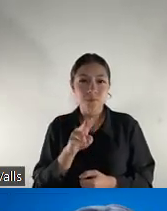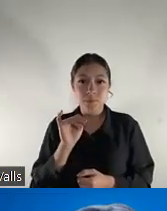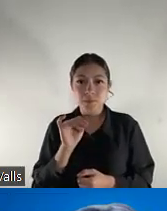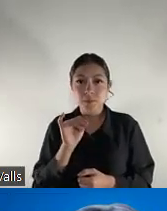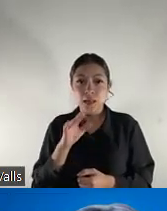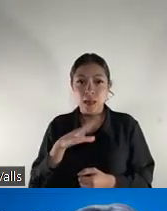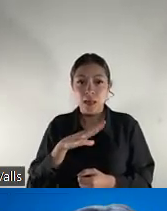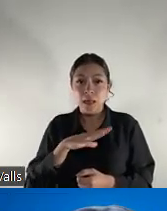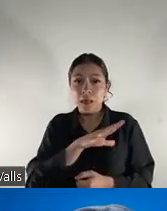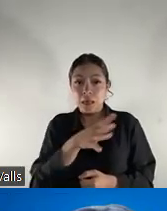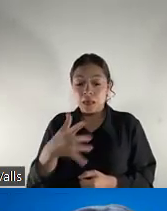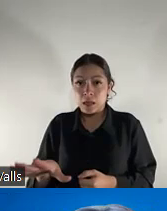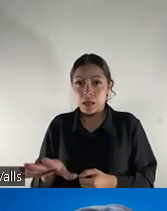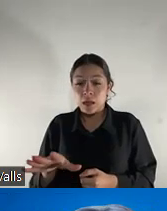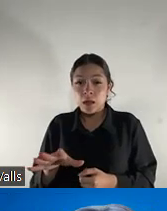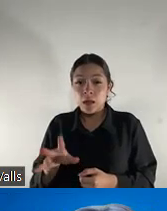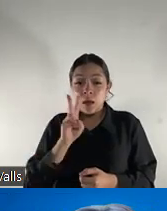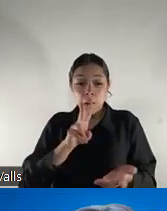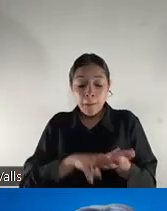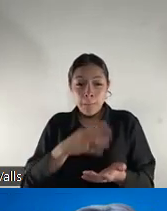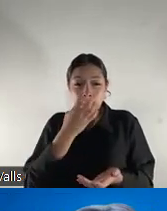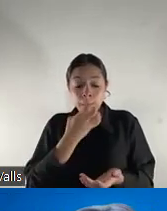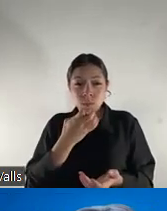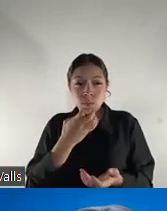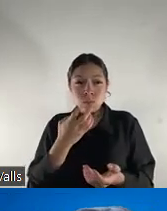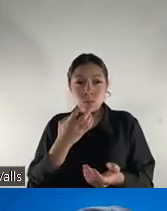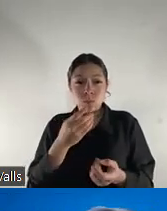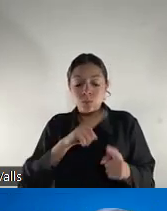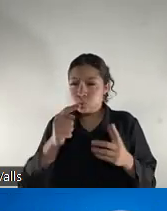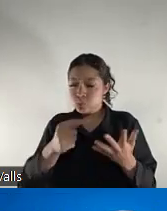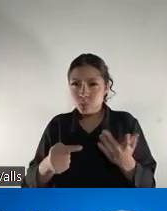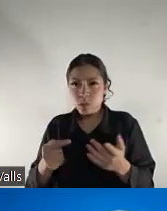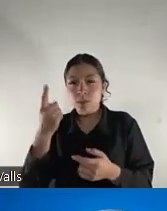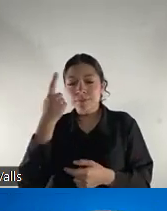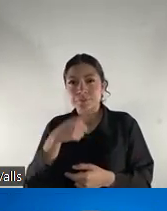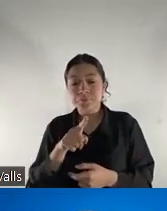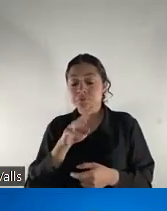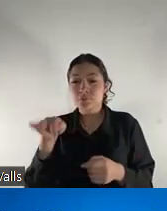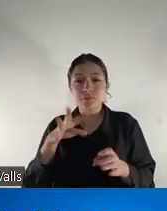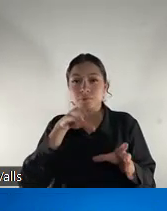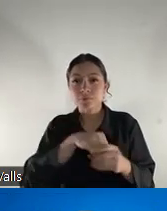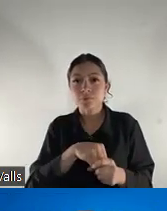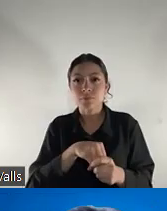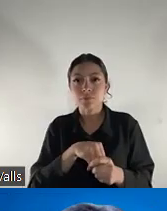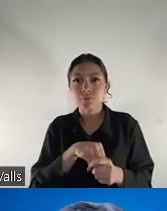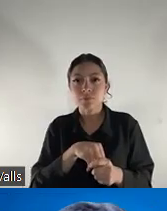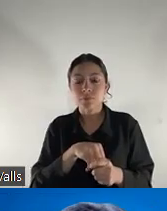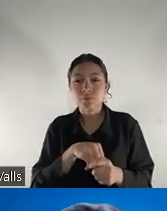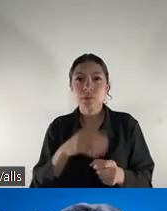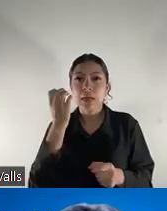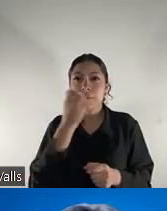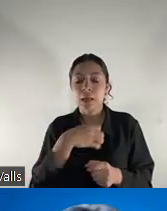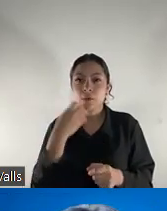se hace una evaluación integral multidisciplinaria y todo concluye en una evaluación o